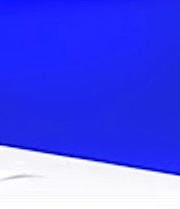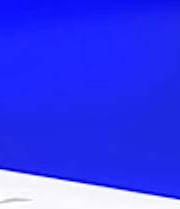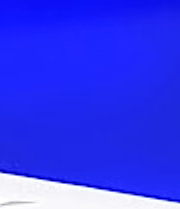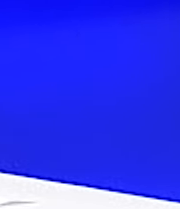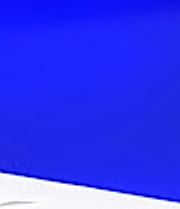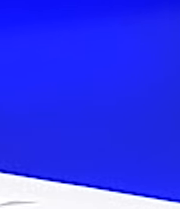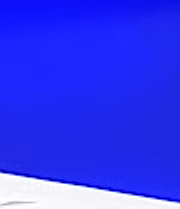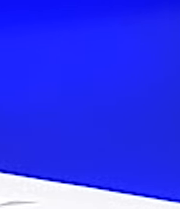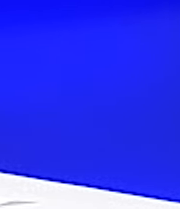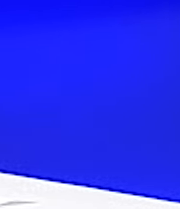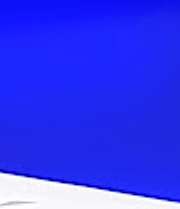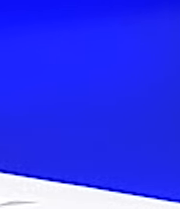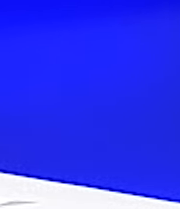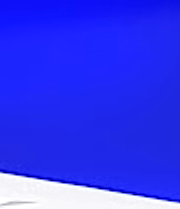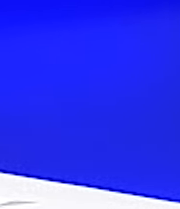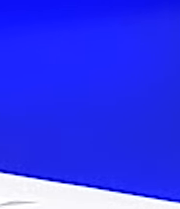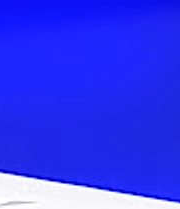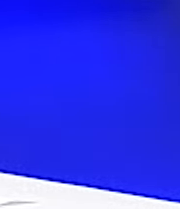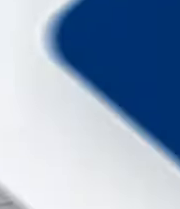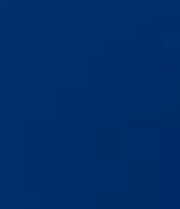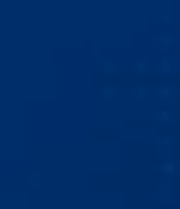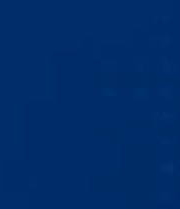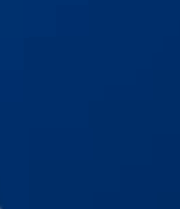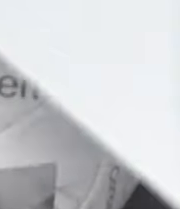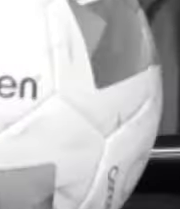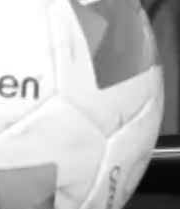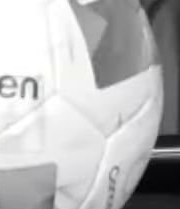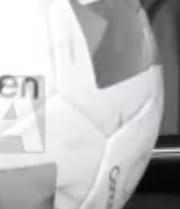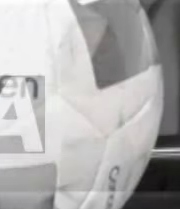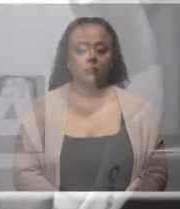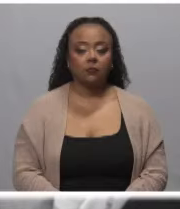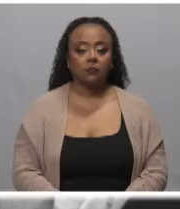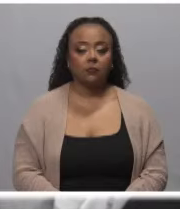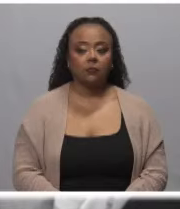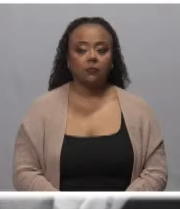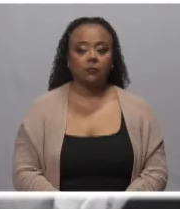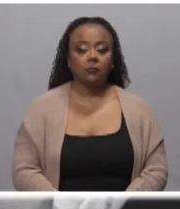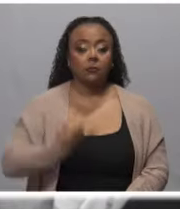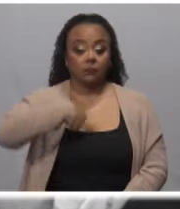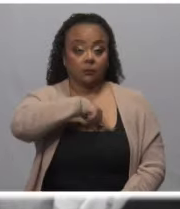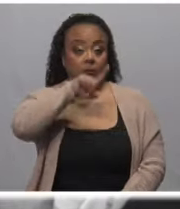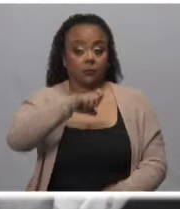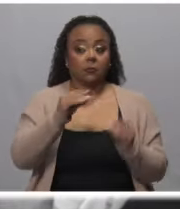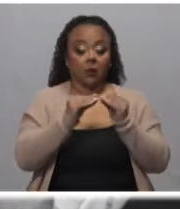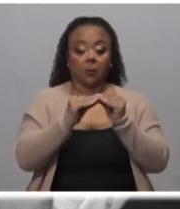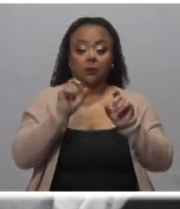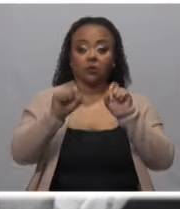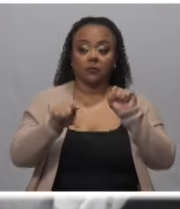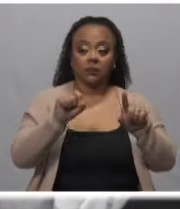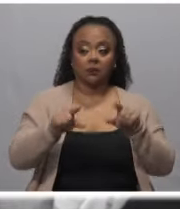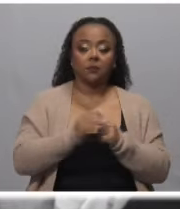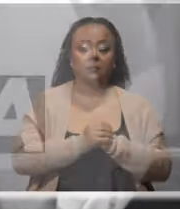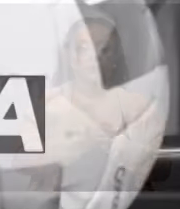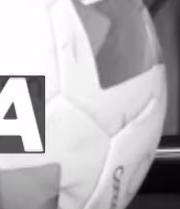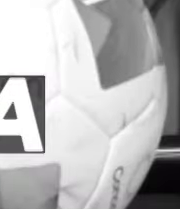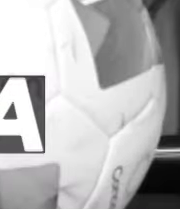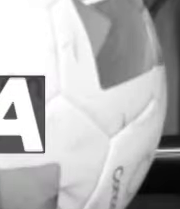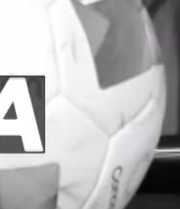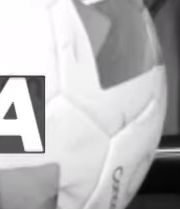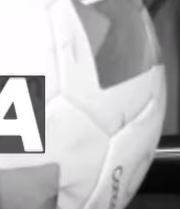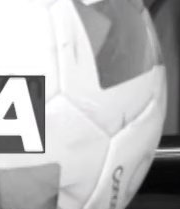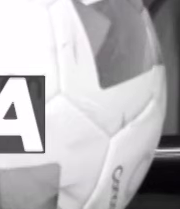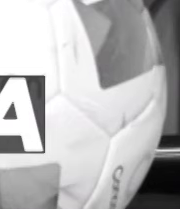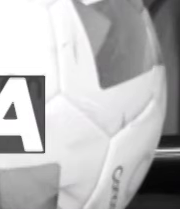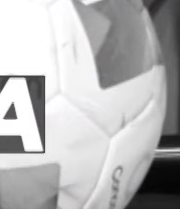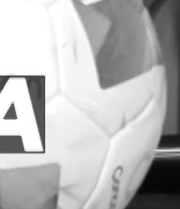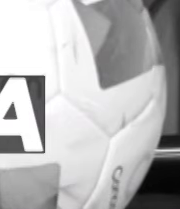el Managua Teníamos que ser todavía más ofensivos los muchachos que lo hicieron primer tiempo